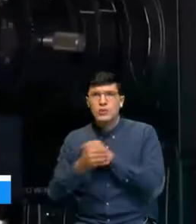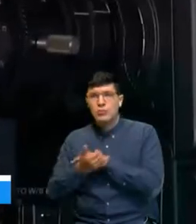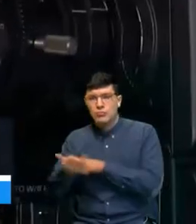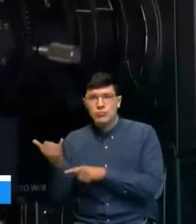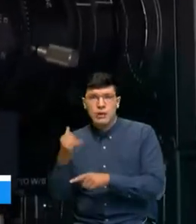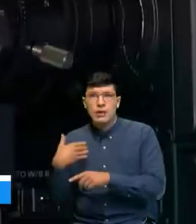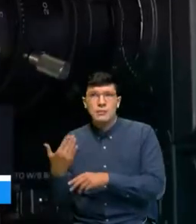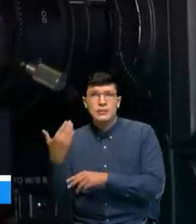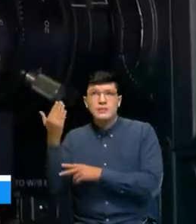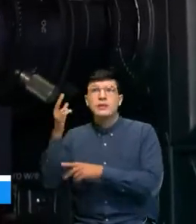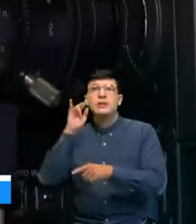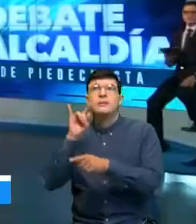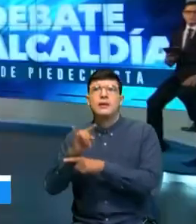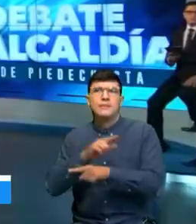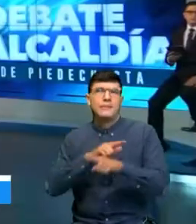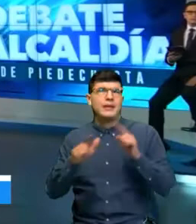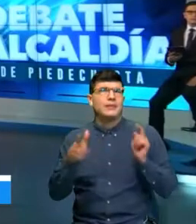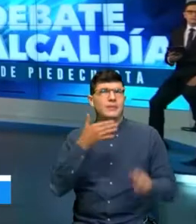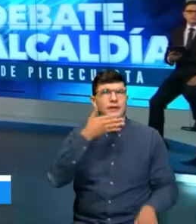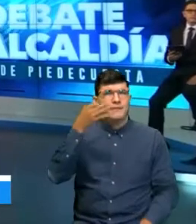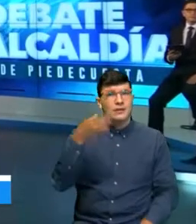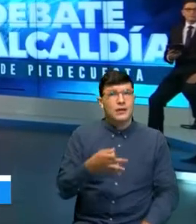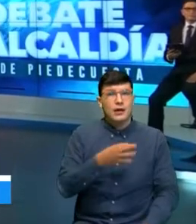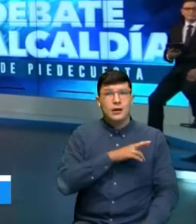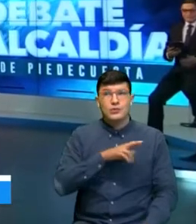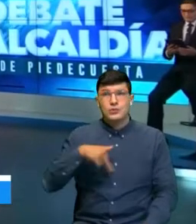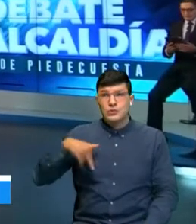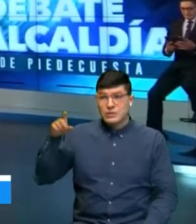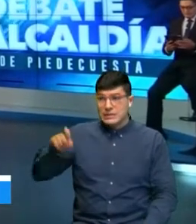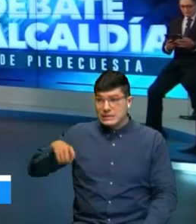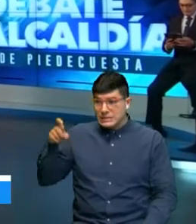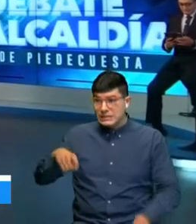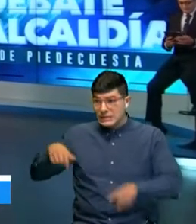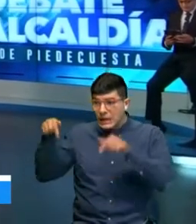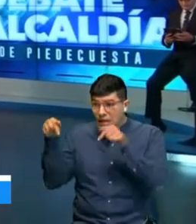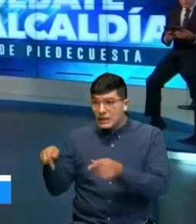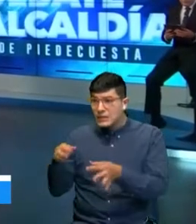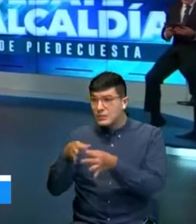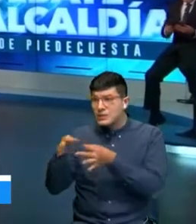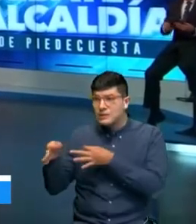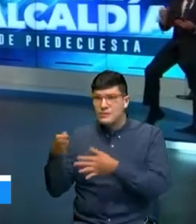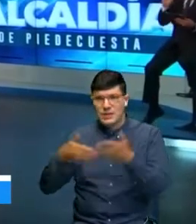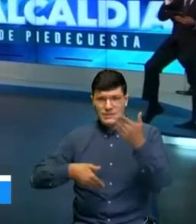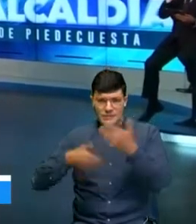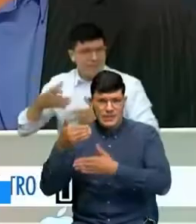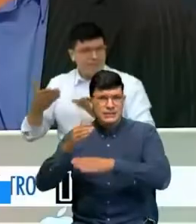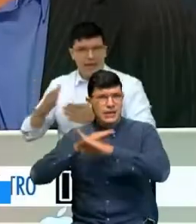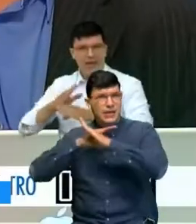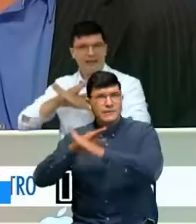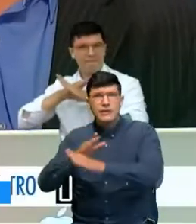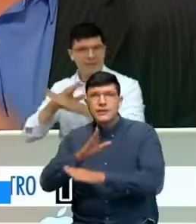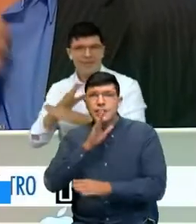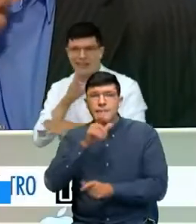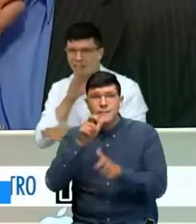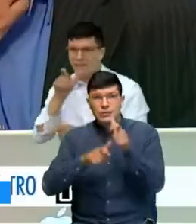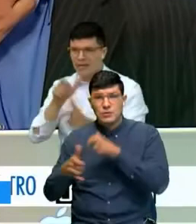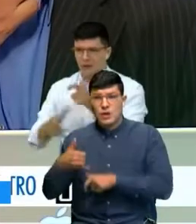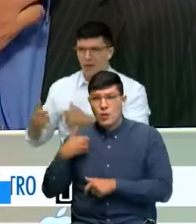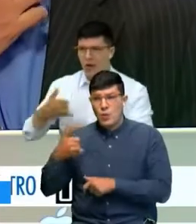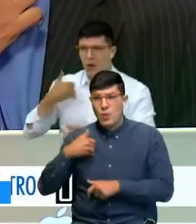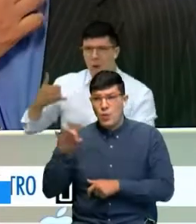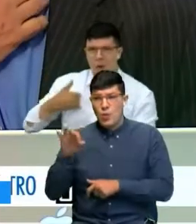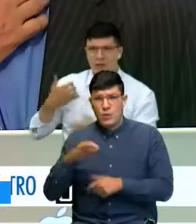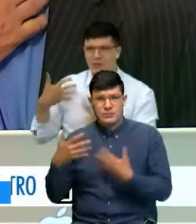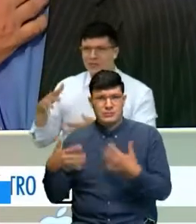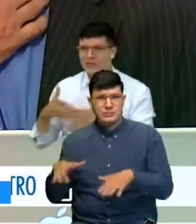para vigilar pero en realidad lo que necesitamos en el municipio es empezar a prevenir que nuestros jóvenes y nuestros chicos empiecen a